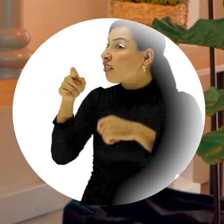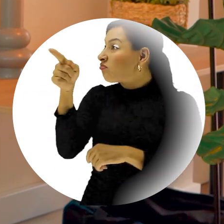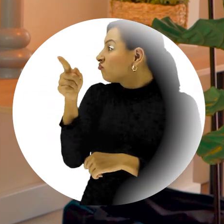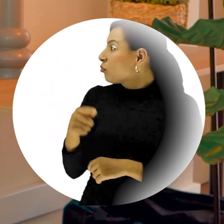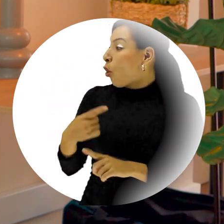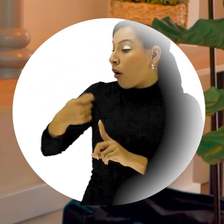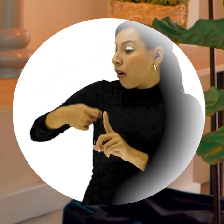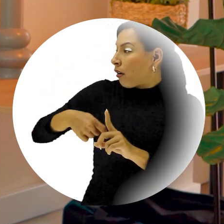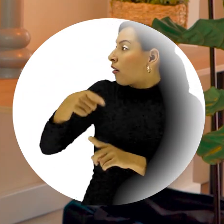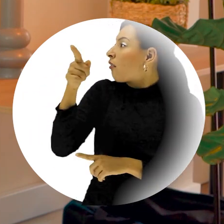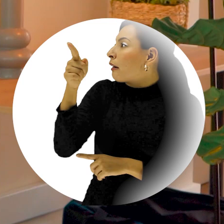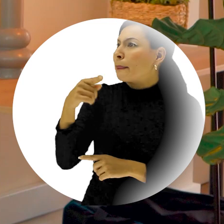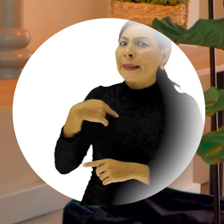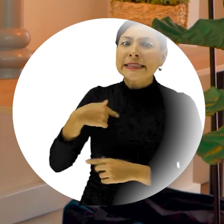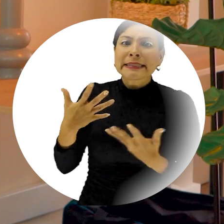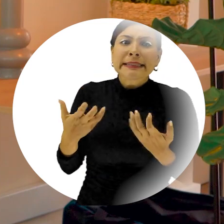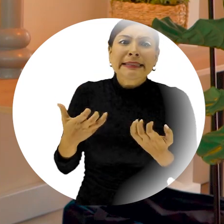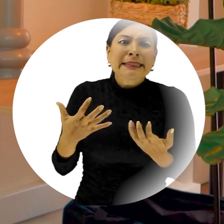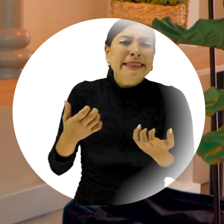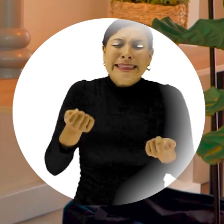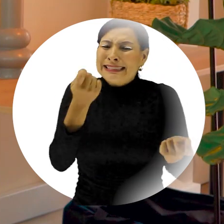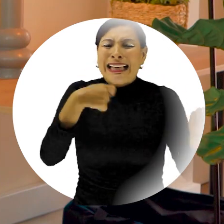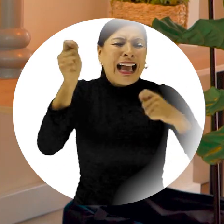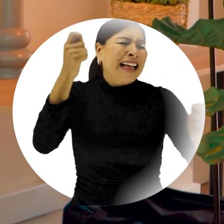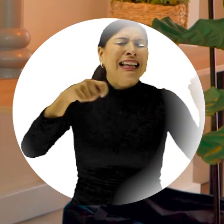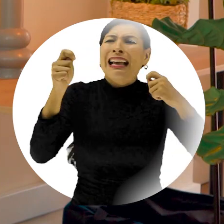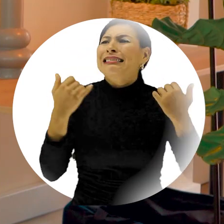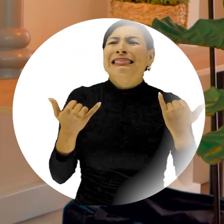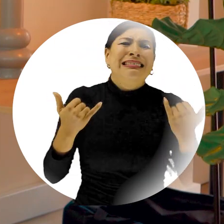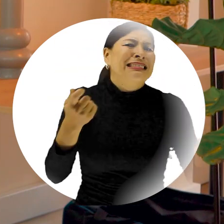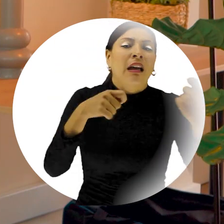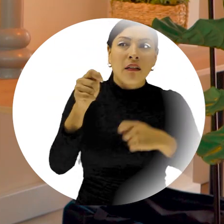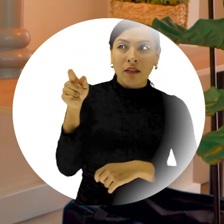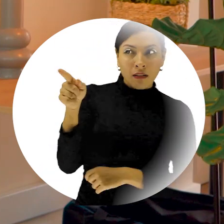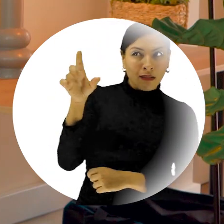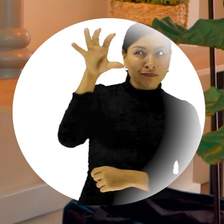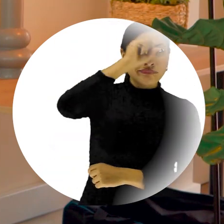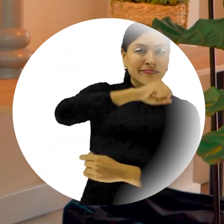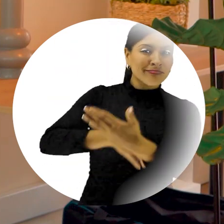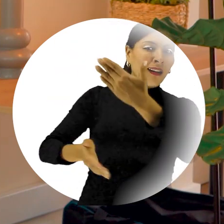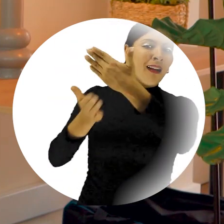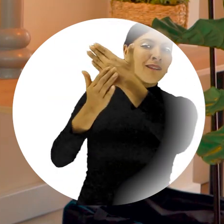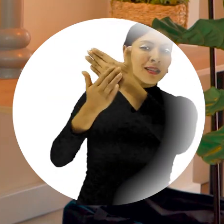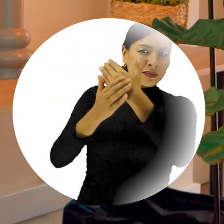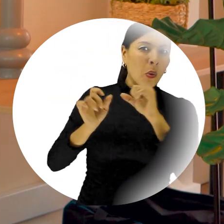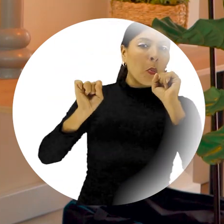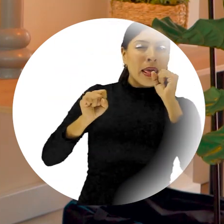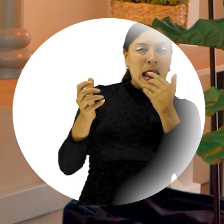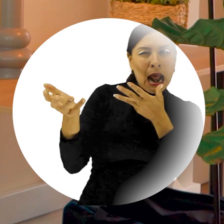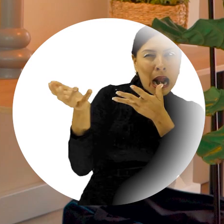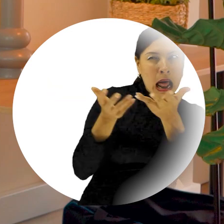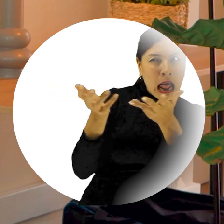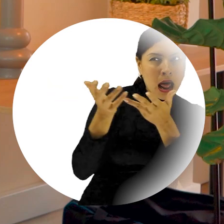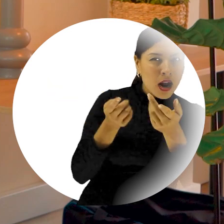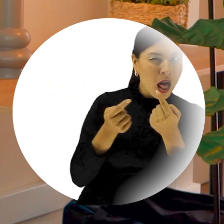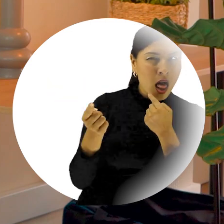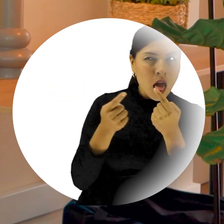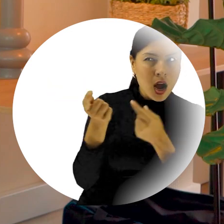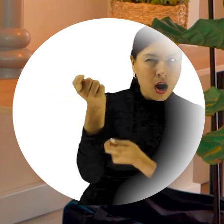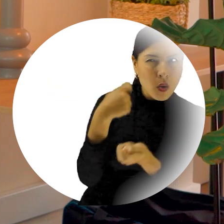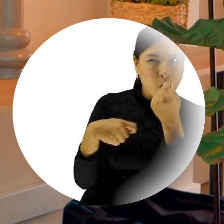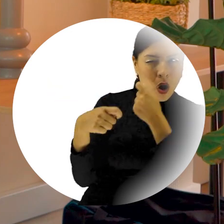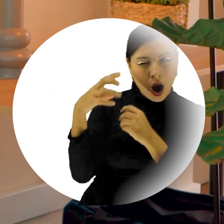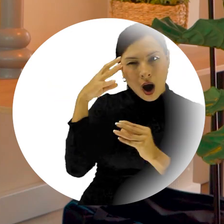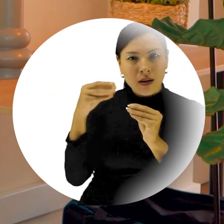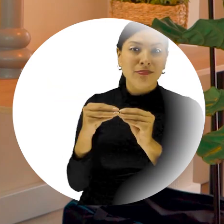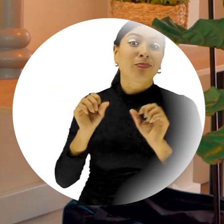personas estaban como ya muy desesperadas por sacar ese inmueble. Usualmente esos tienen más urgencia y es más fácil de negociar con ellos, así que pónganle especial atención